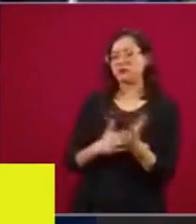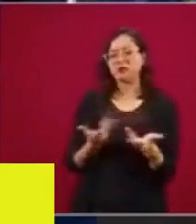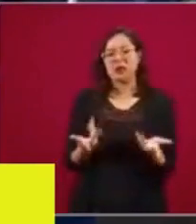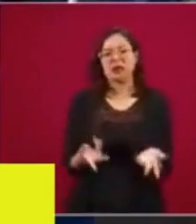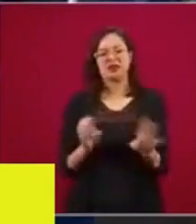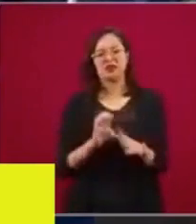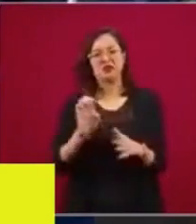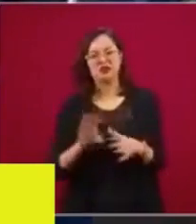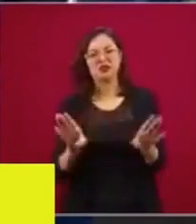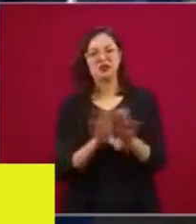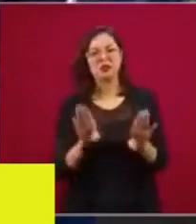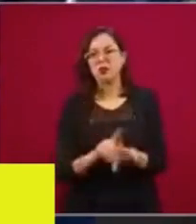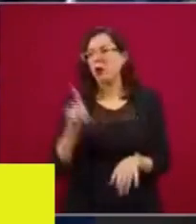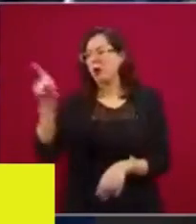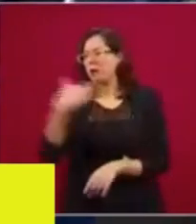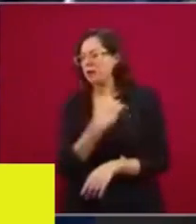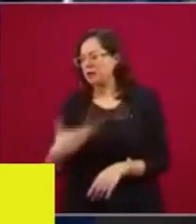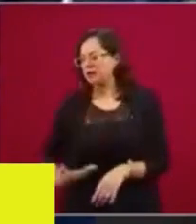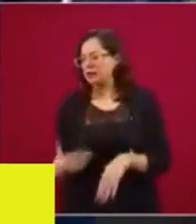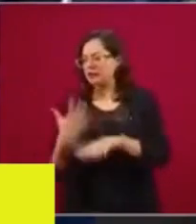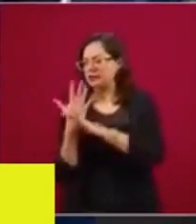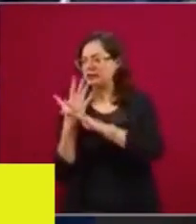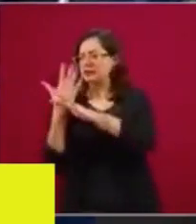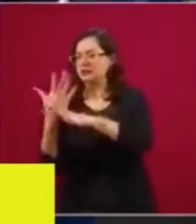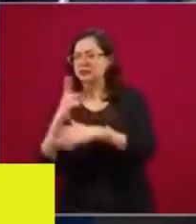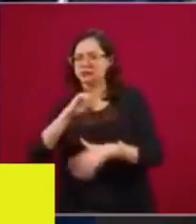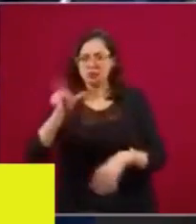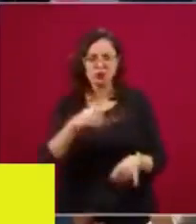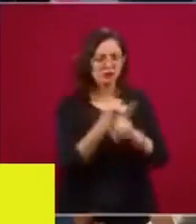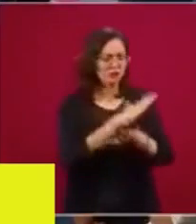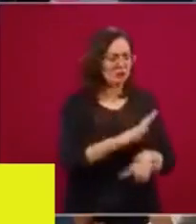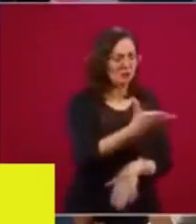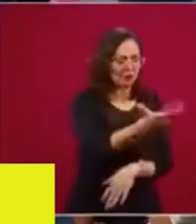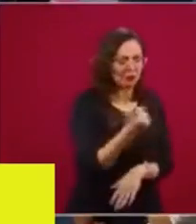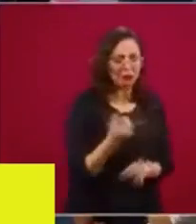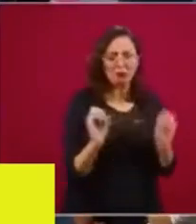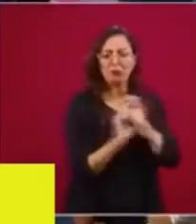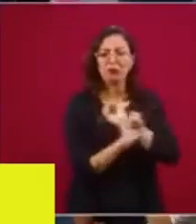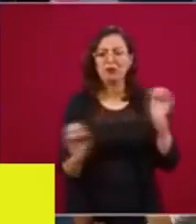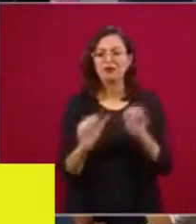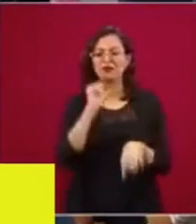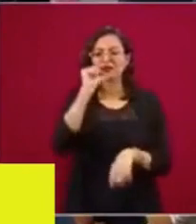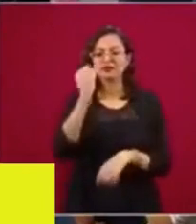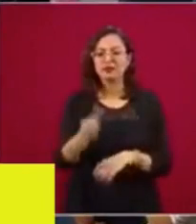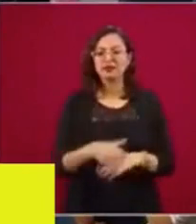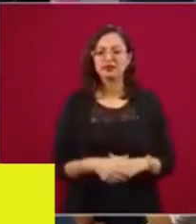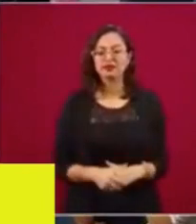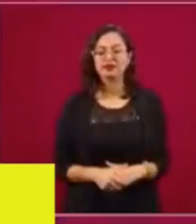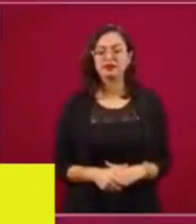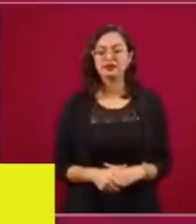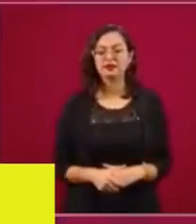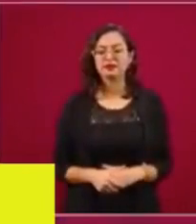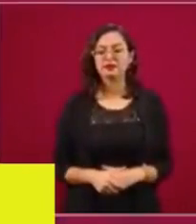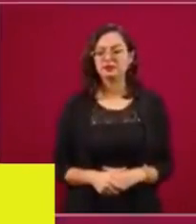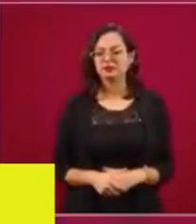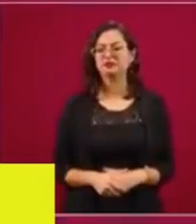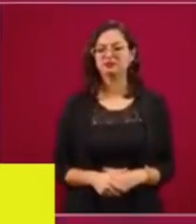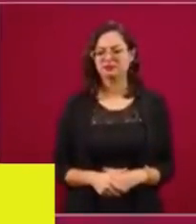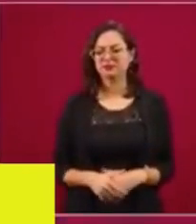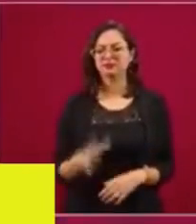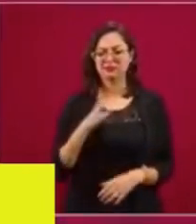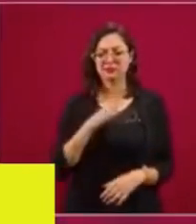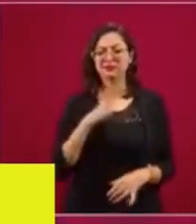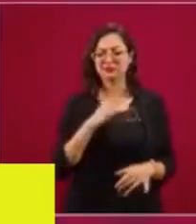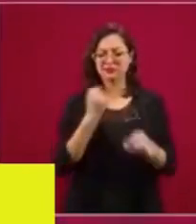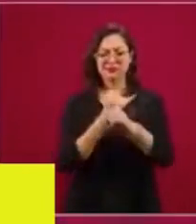el presidente nos está diciendo y cuando vamos a... En este caso en particular se dio a conocer. Se hizo público,